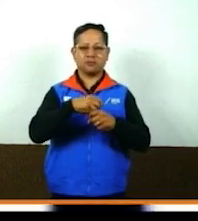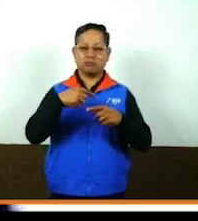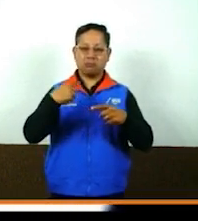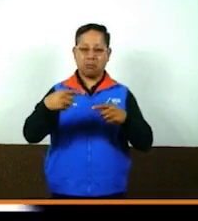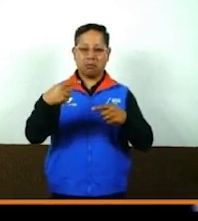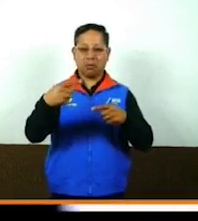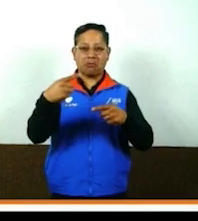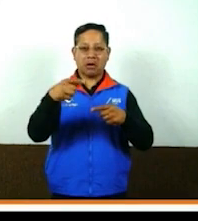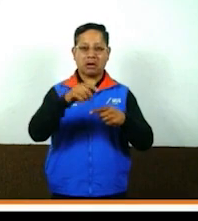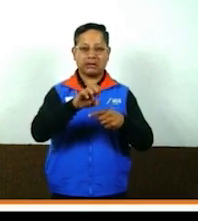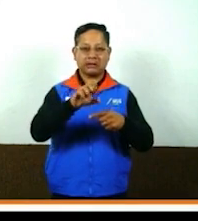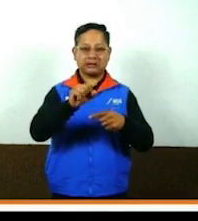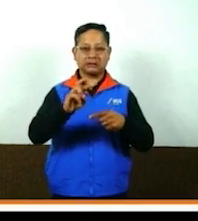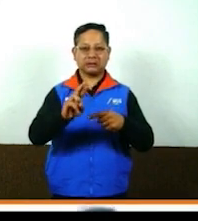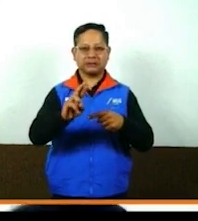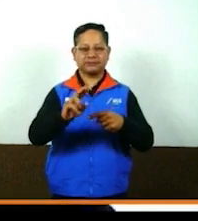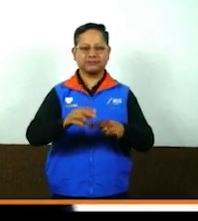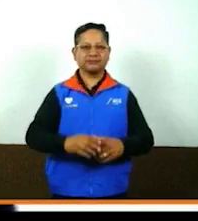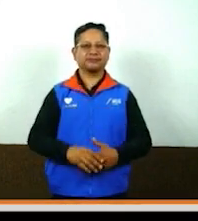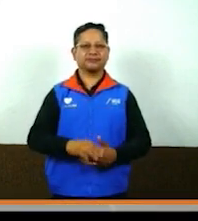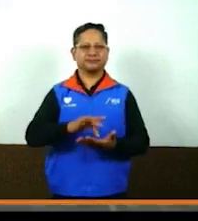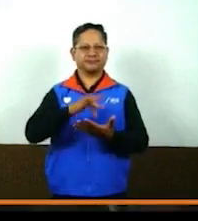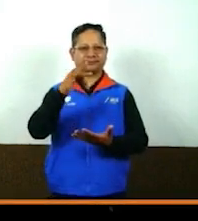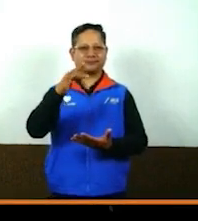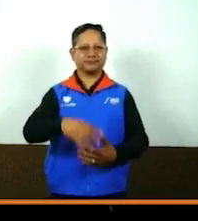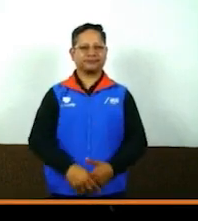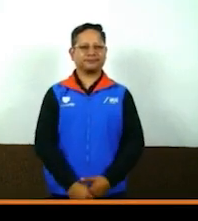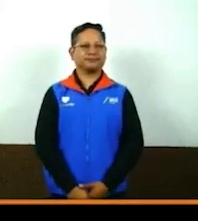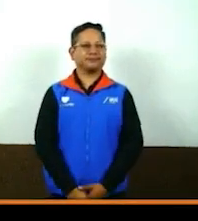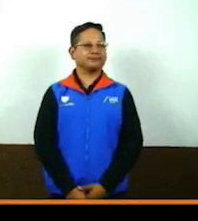consecutivos siendo empresa socialmente responsable. Gracias.